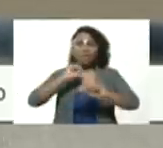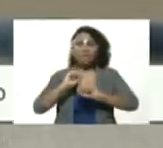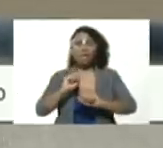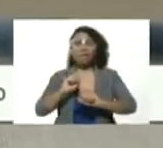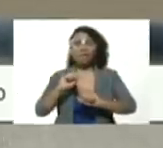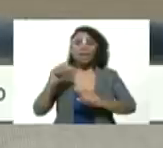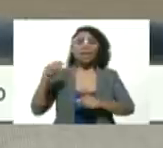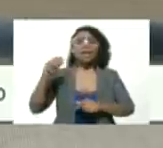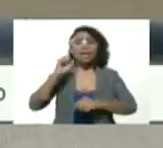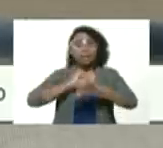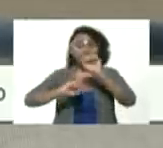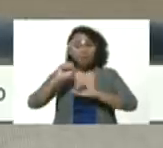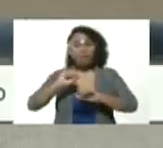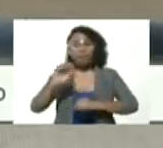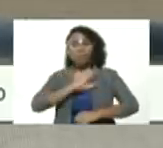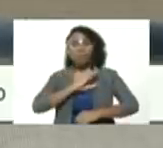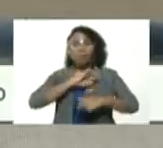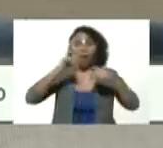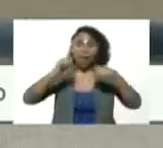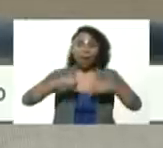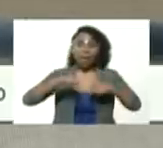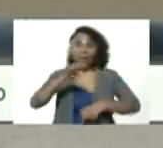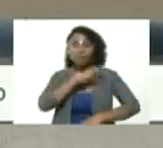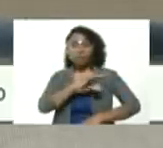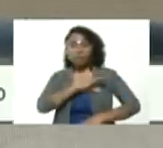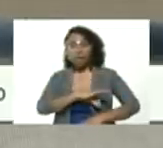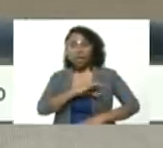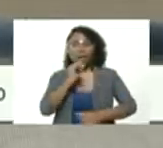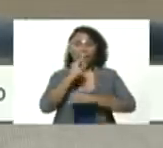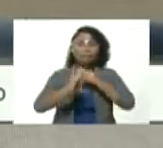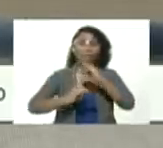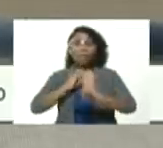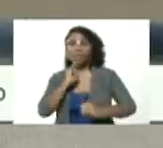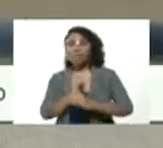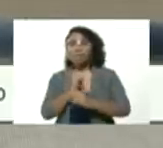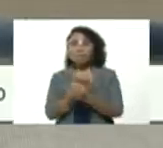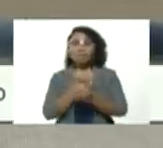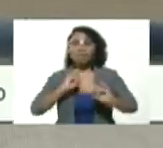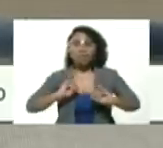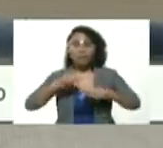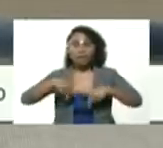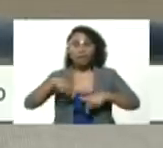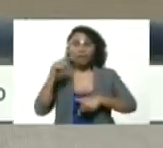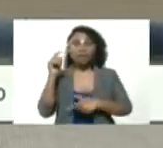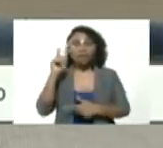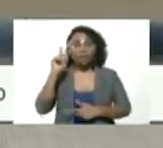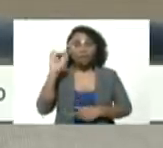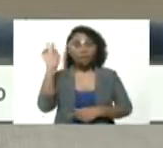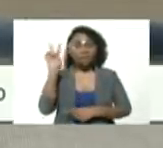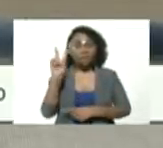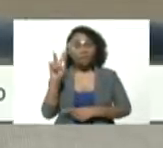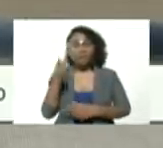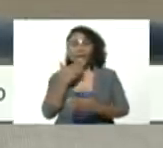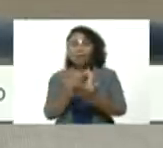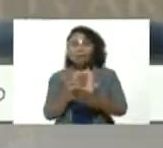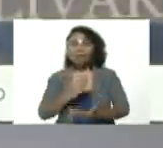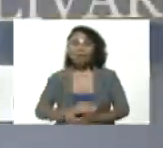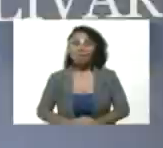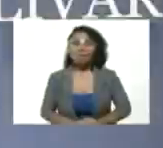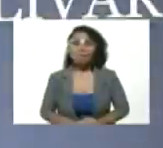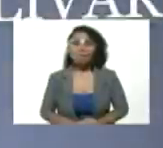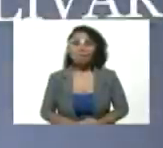y defender la soberanía irrenunciable y la independencia nacional de Venezuela. Muchísimas gracias.